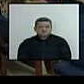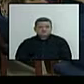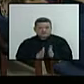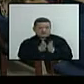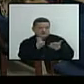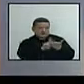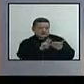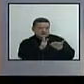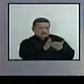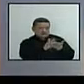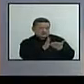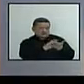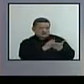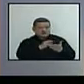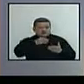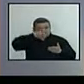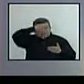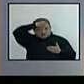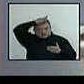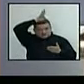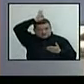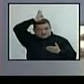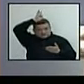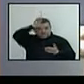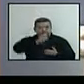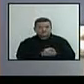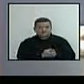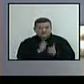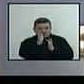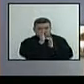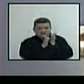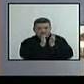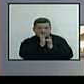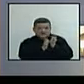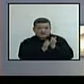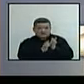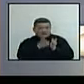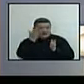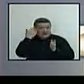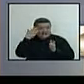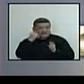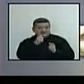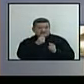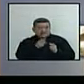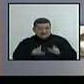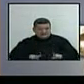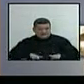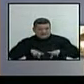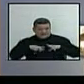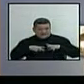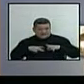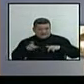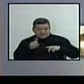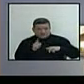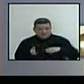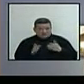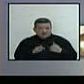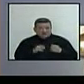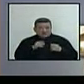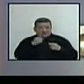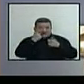Lectura de la carta a los Hebreos. Cristo, en los días de su vida mortal, a gritos y con